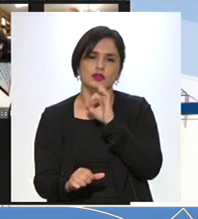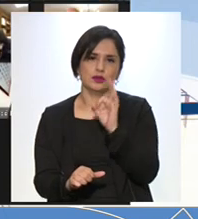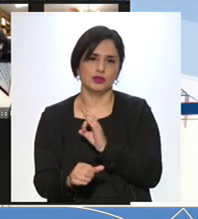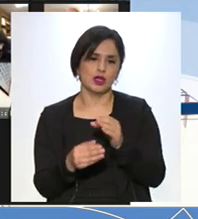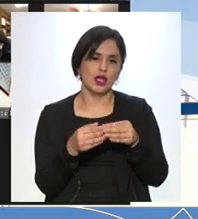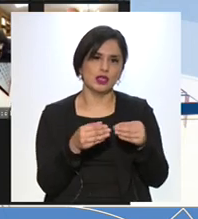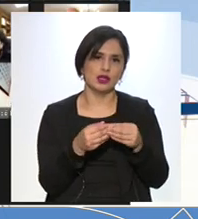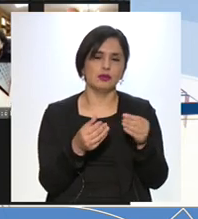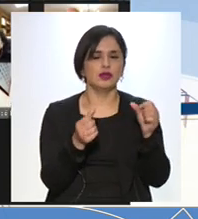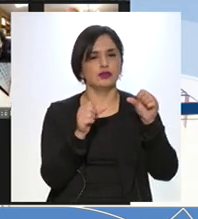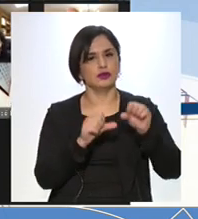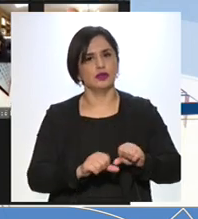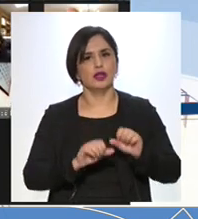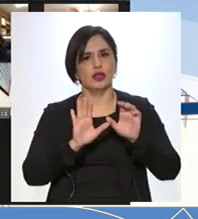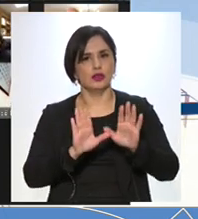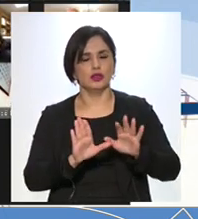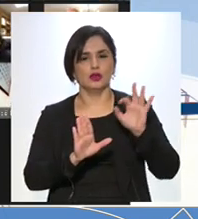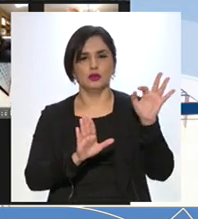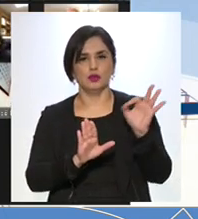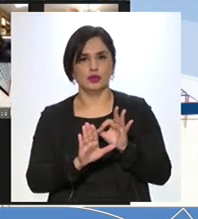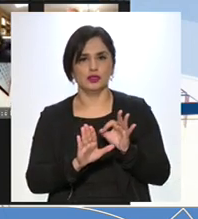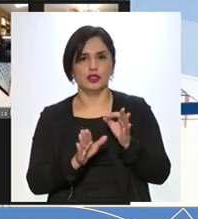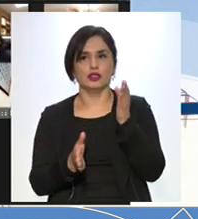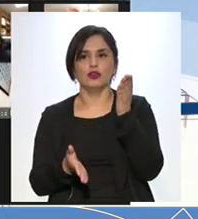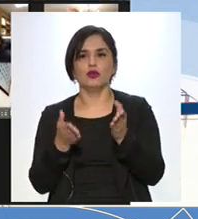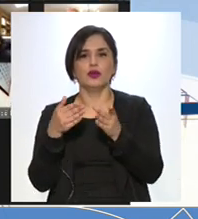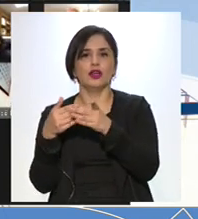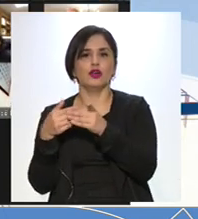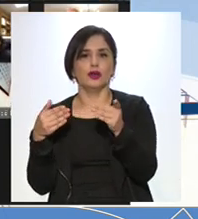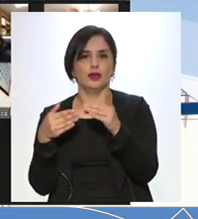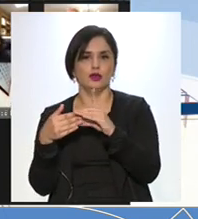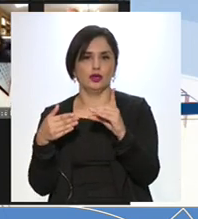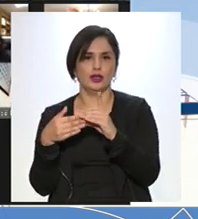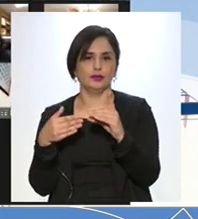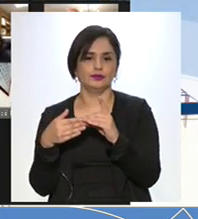se ha depreciado 10% respecto del dólar.